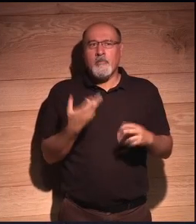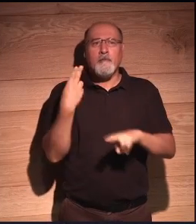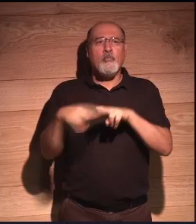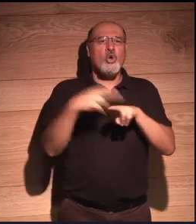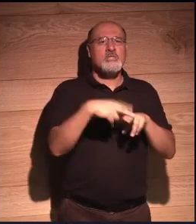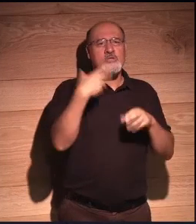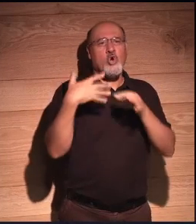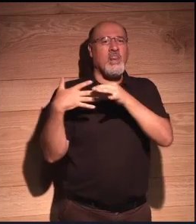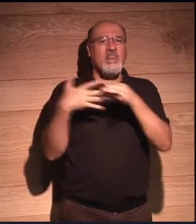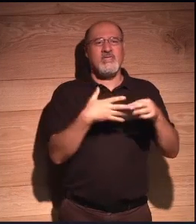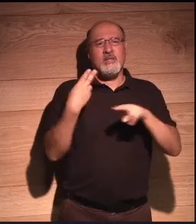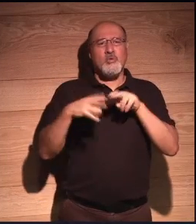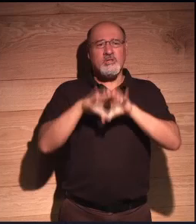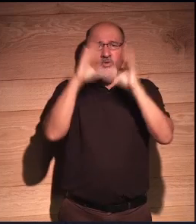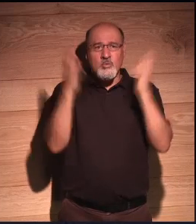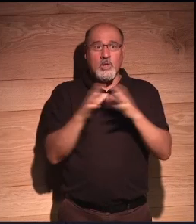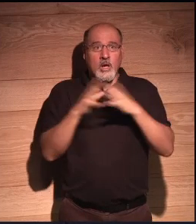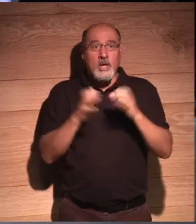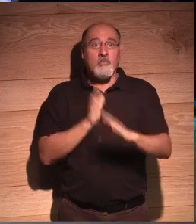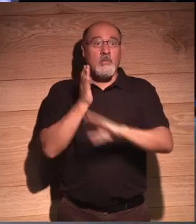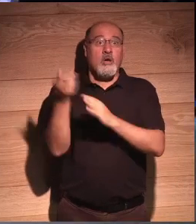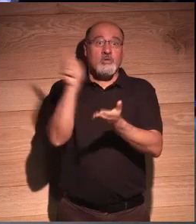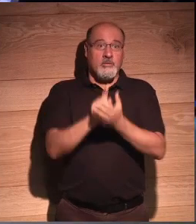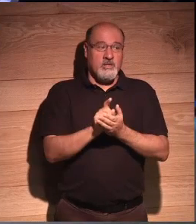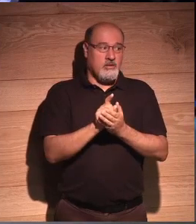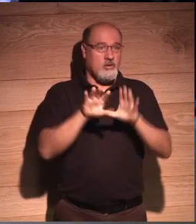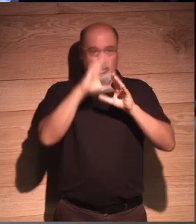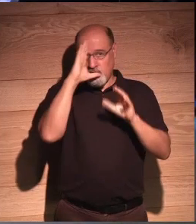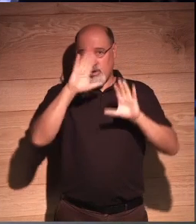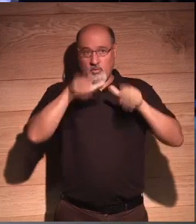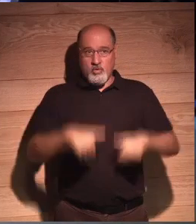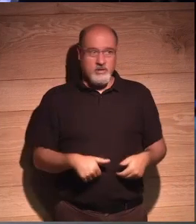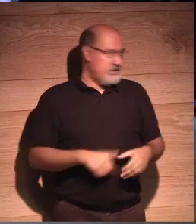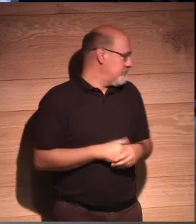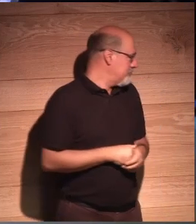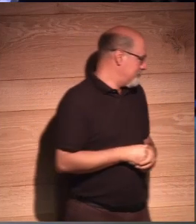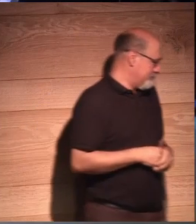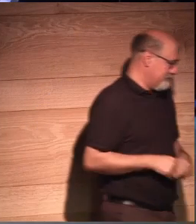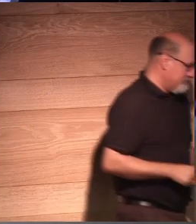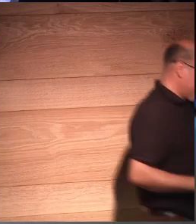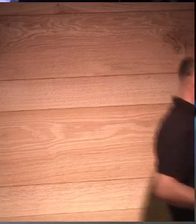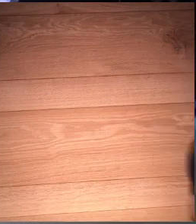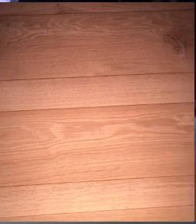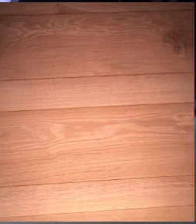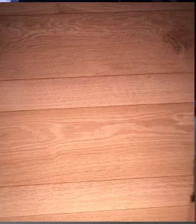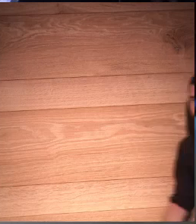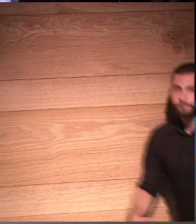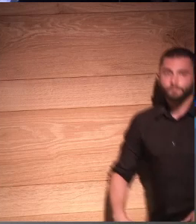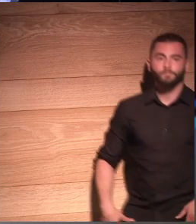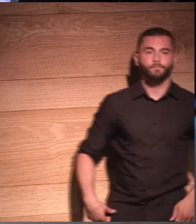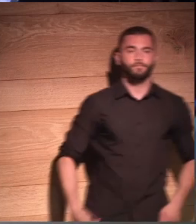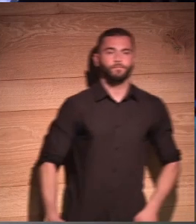política detrás, ¿no? Una necesidad política de volver a la Luna. Voilà. Yo creo que la maniobra de marketing que se llevó a